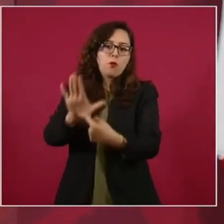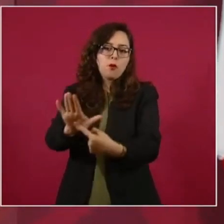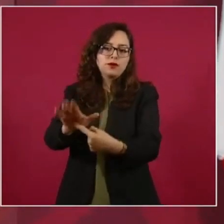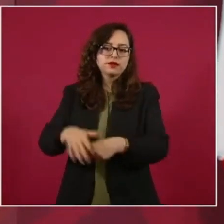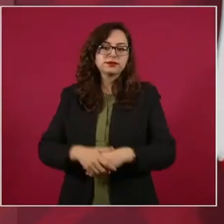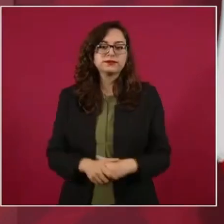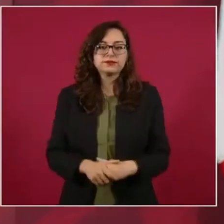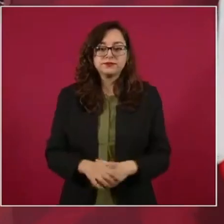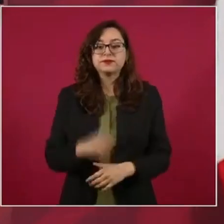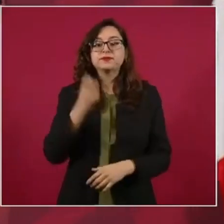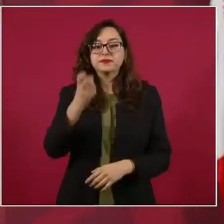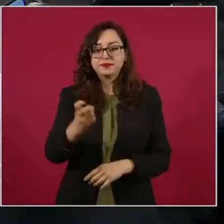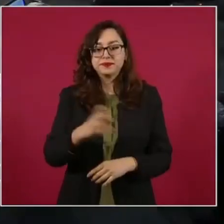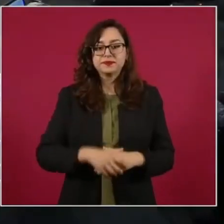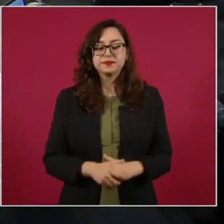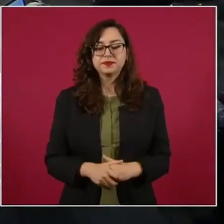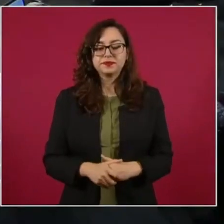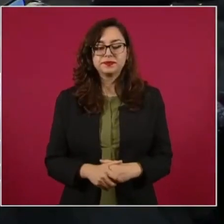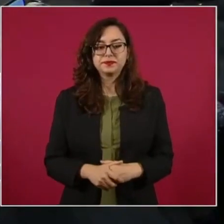Eso es lo que hay.